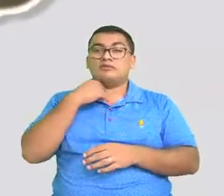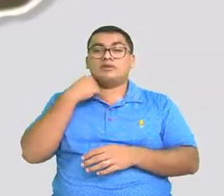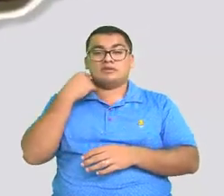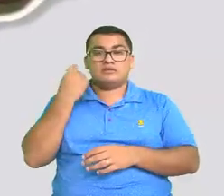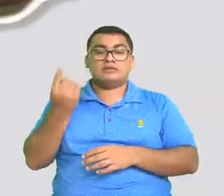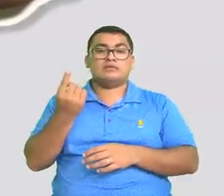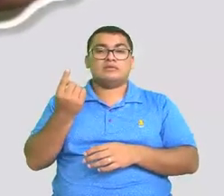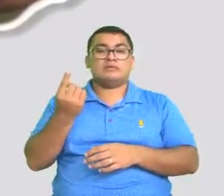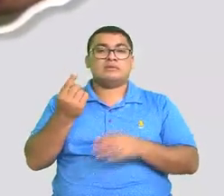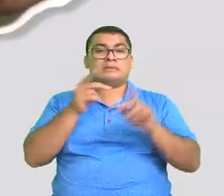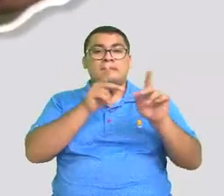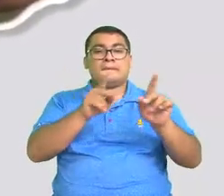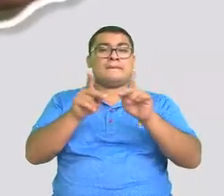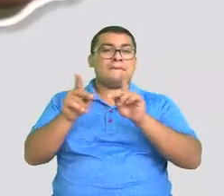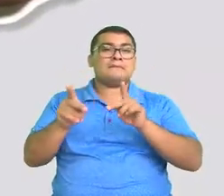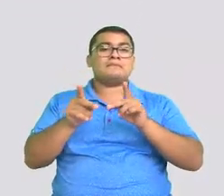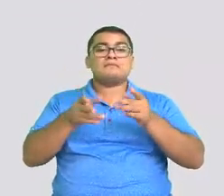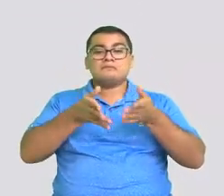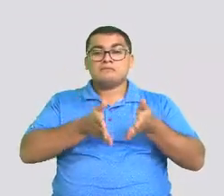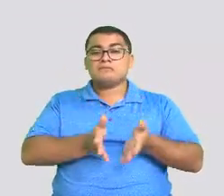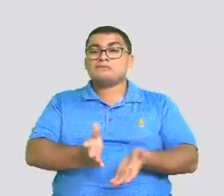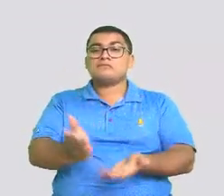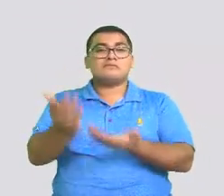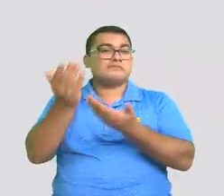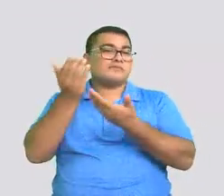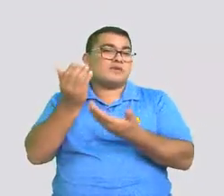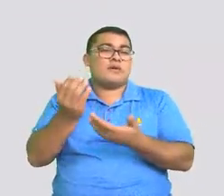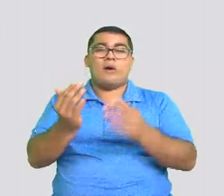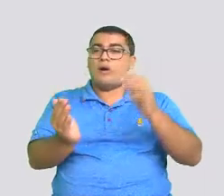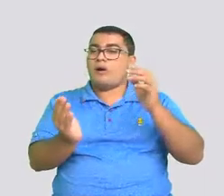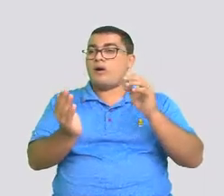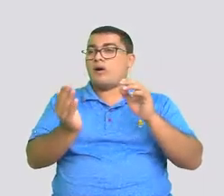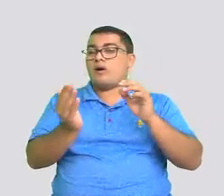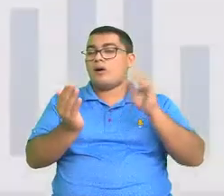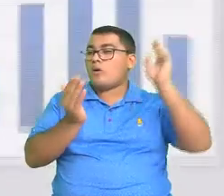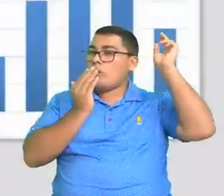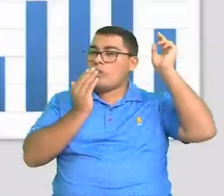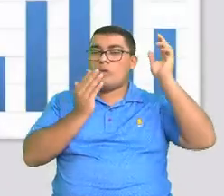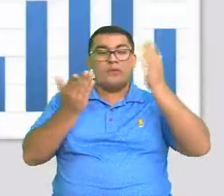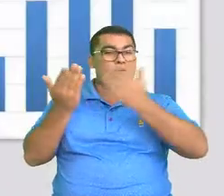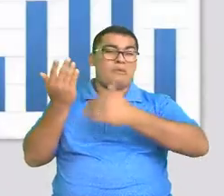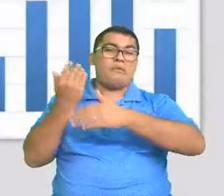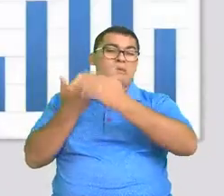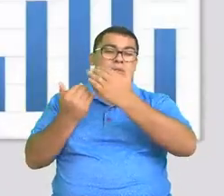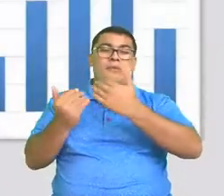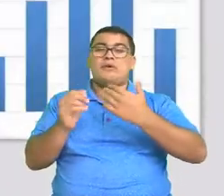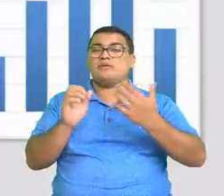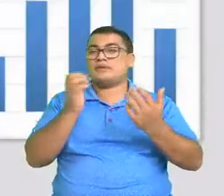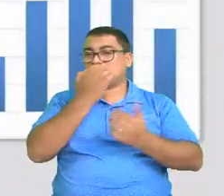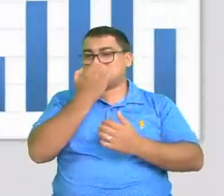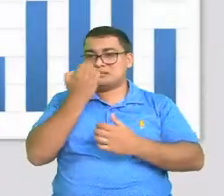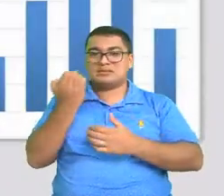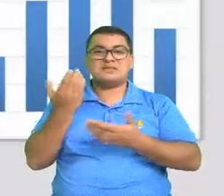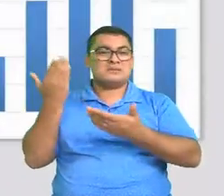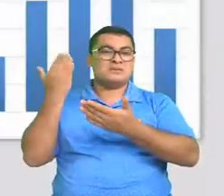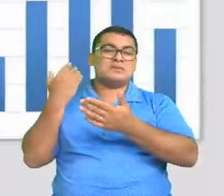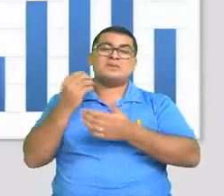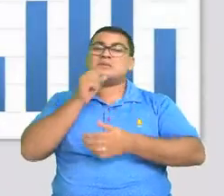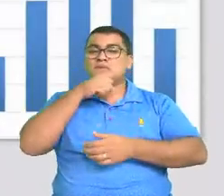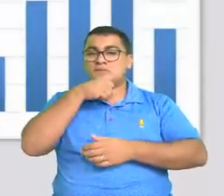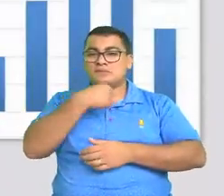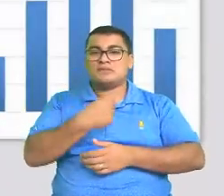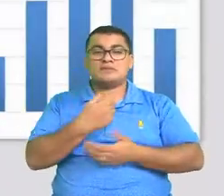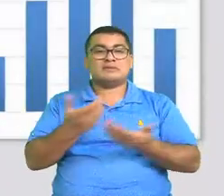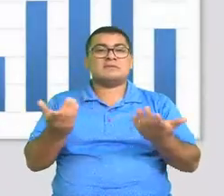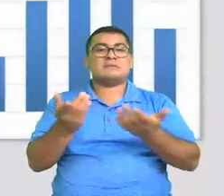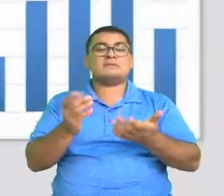somos hijos del maíz. O del maíz, ¿verdad? Sí, entonces eso viene de tiempos antepasados, ancestrales, ¿verdad?